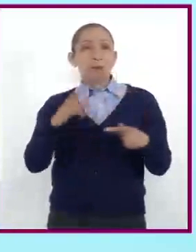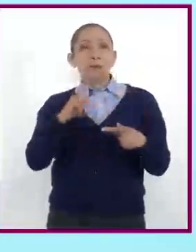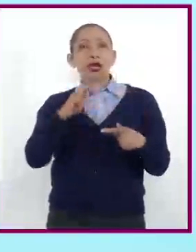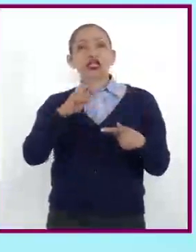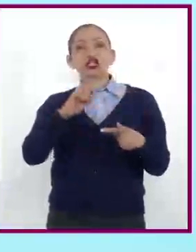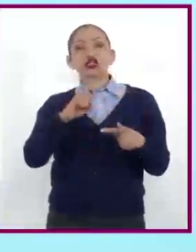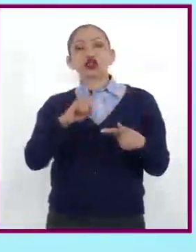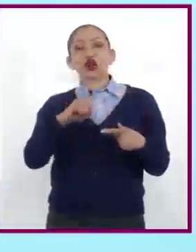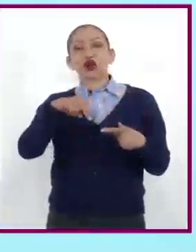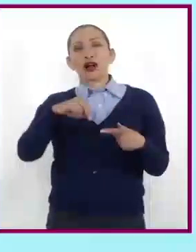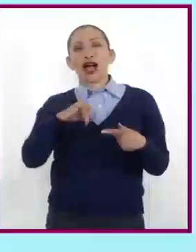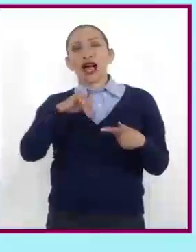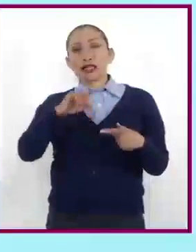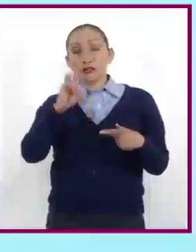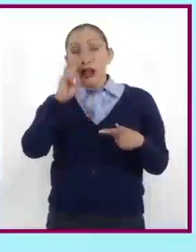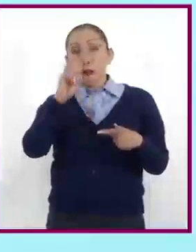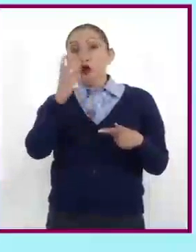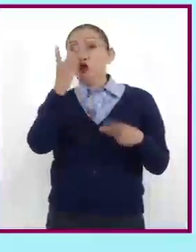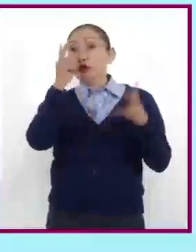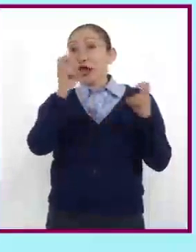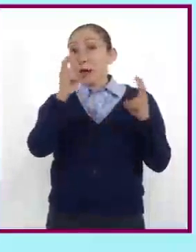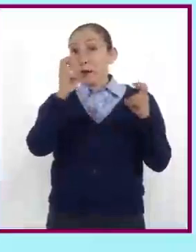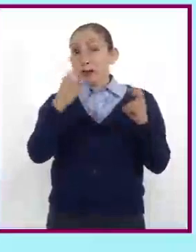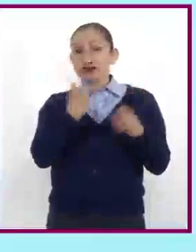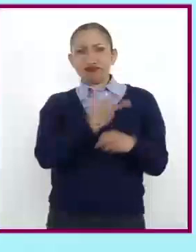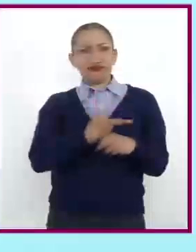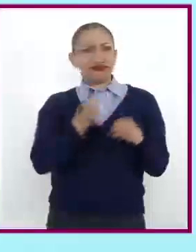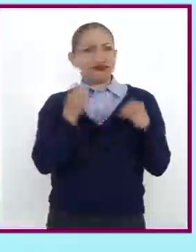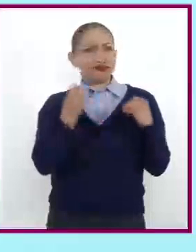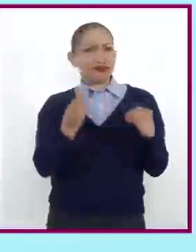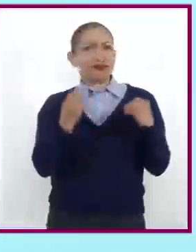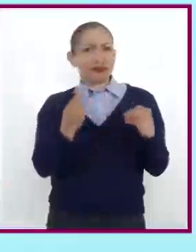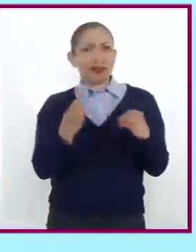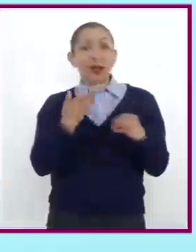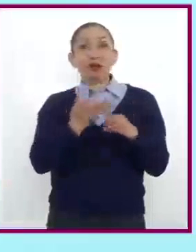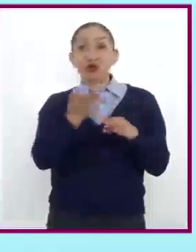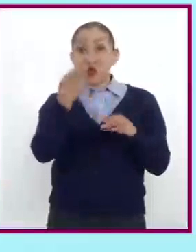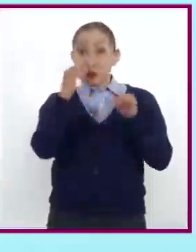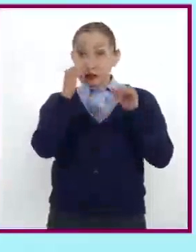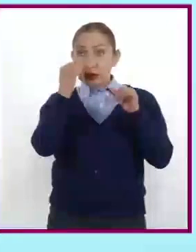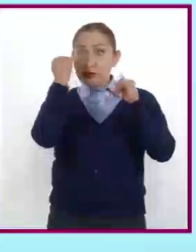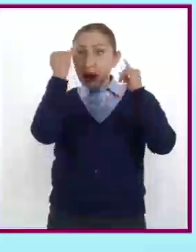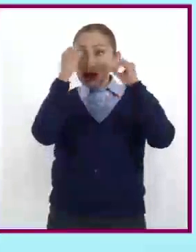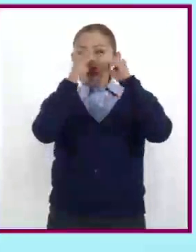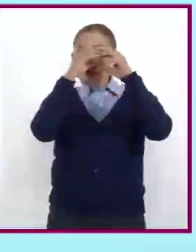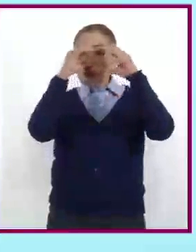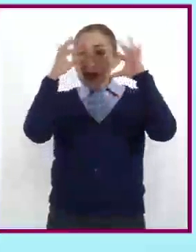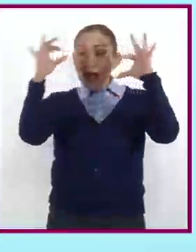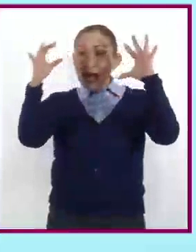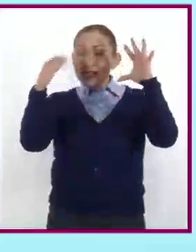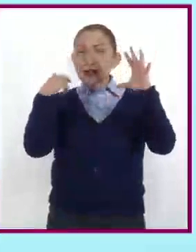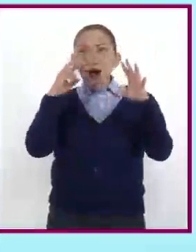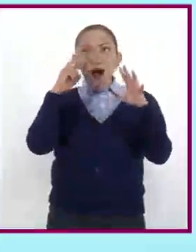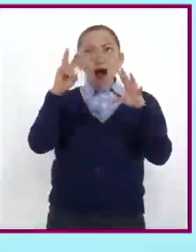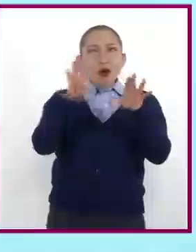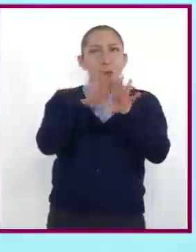esta sesión revisaremos un tema apasionante, pues requiere de su amplia imaginación y